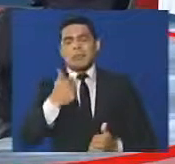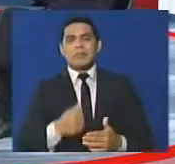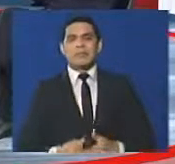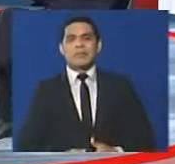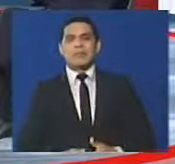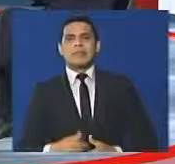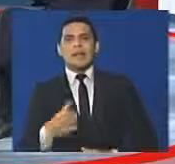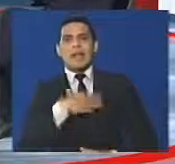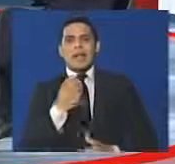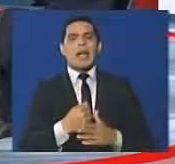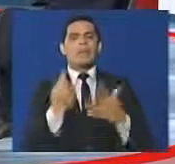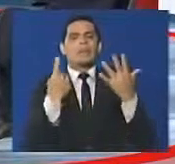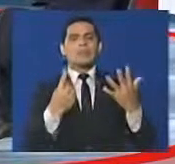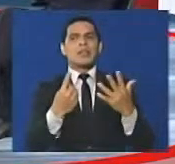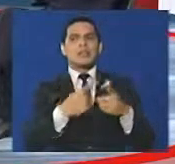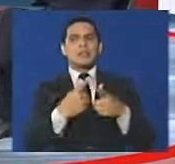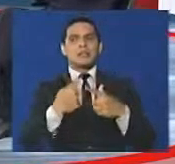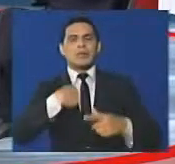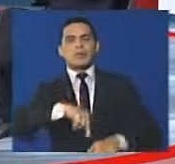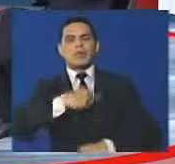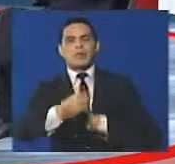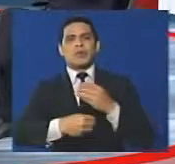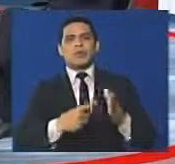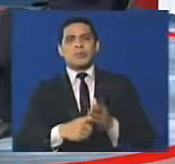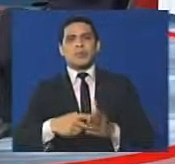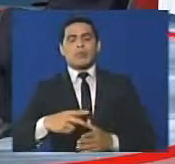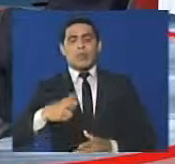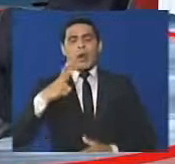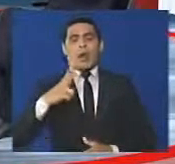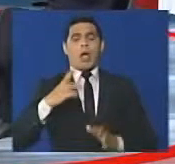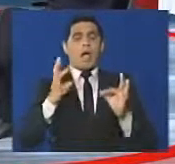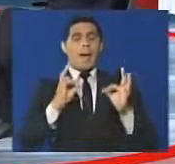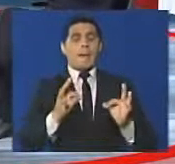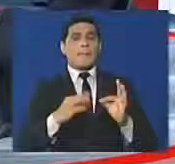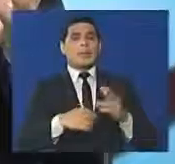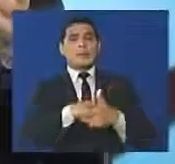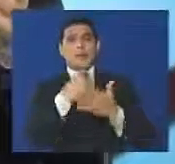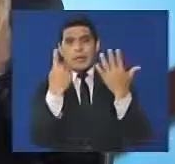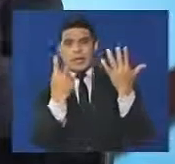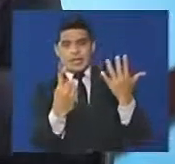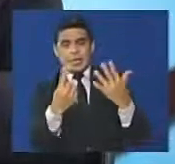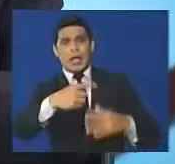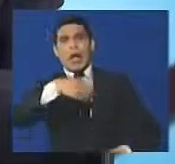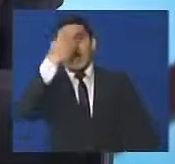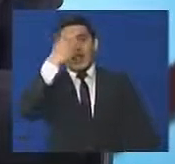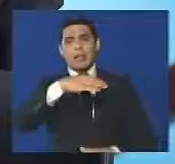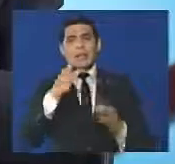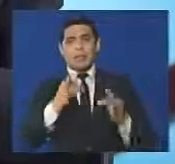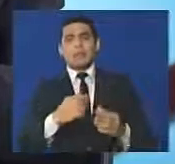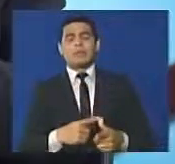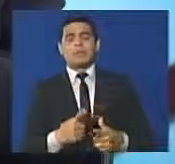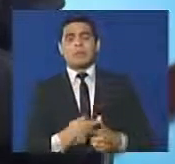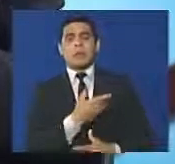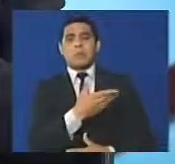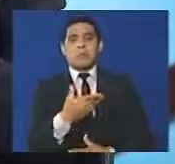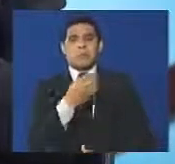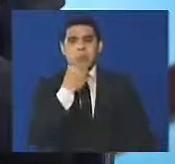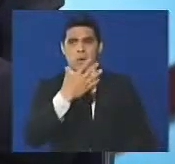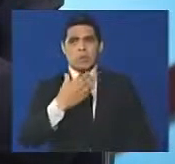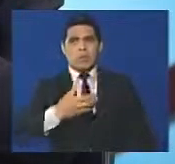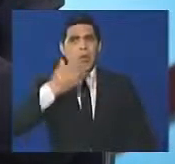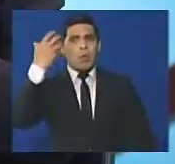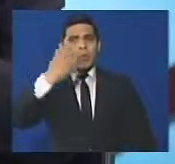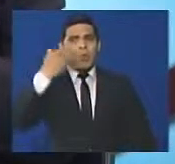Entonces ganaron 6 y nosotros hicimos una gala de tenores para esos 6 cantantes. Y pues, y